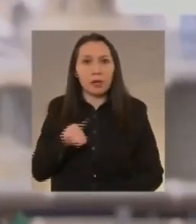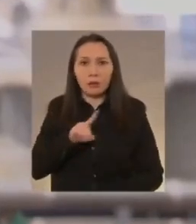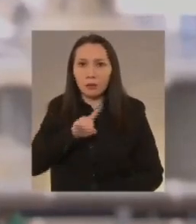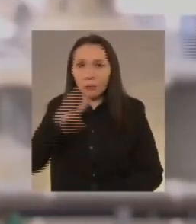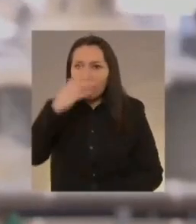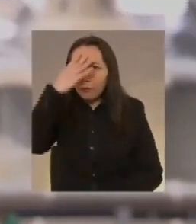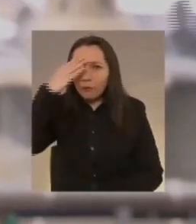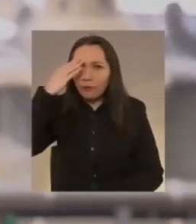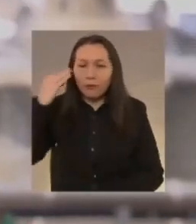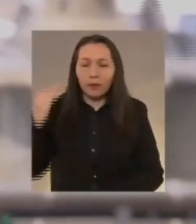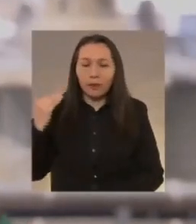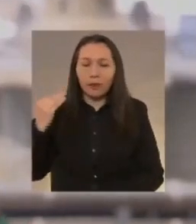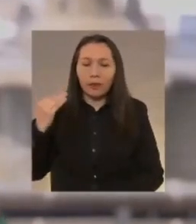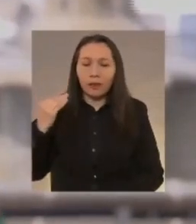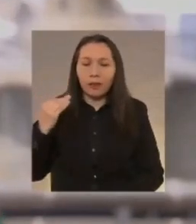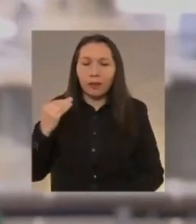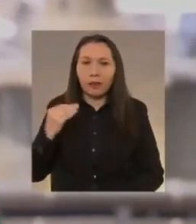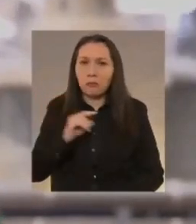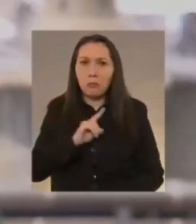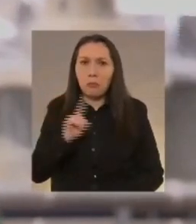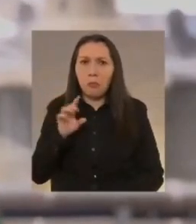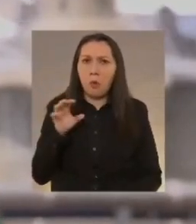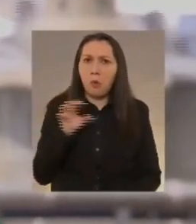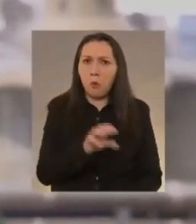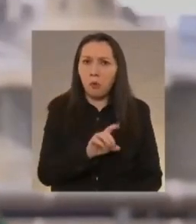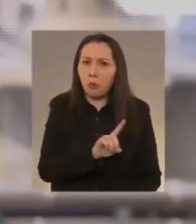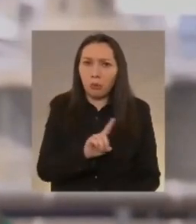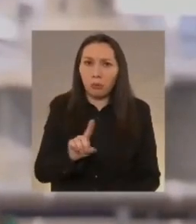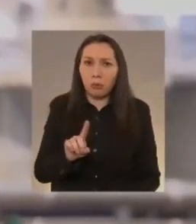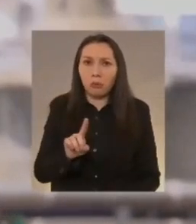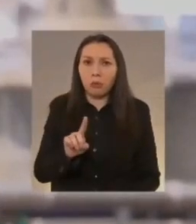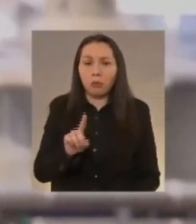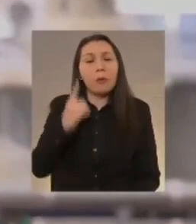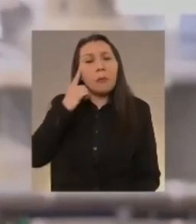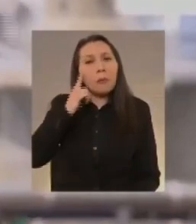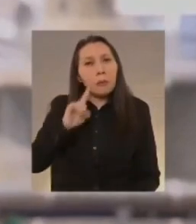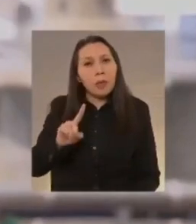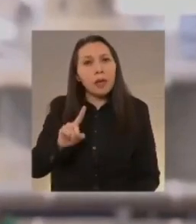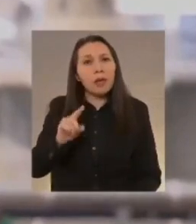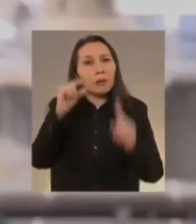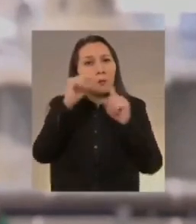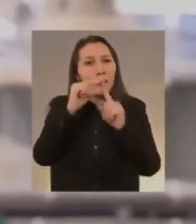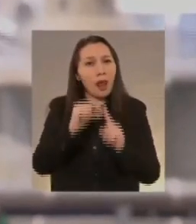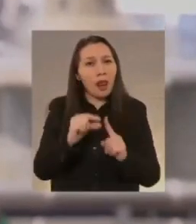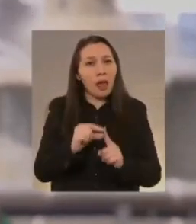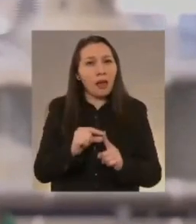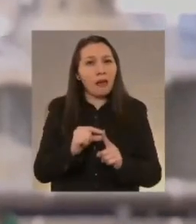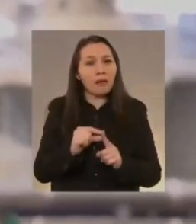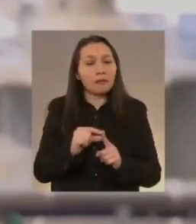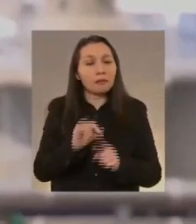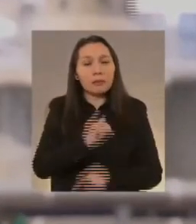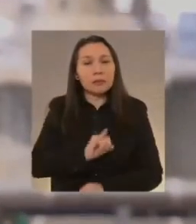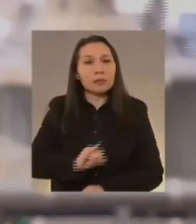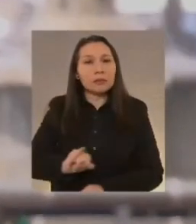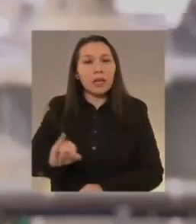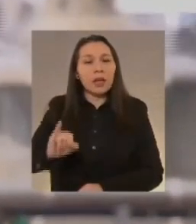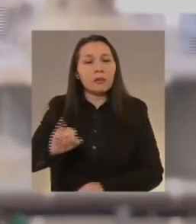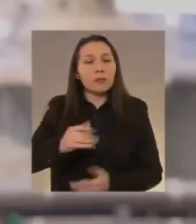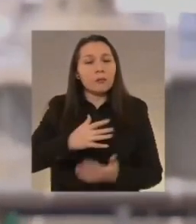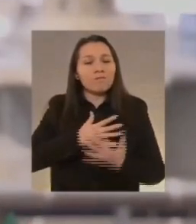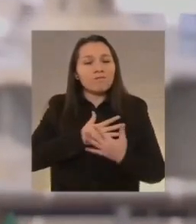olvida, no odia, pero hay palabras que son para siempre y